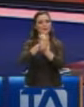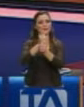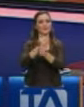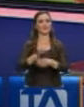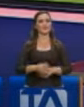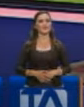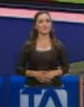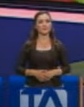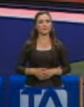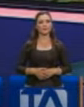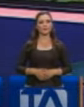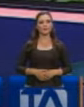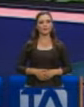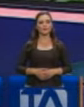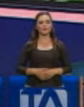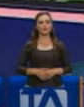escuchamos.